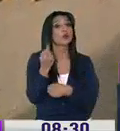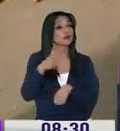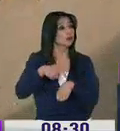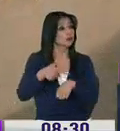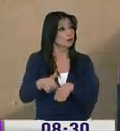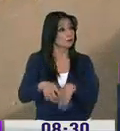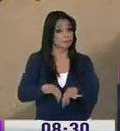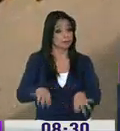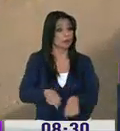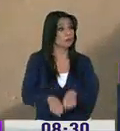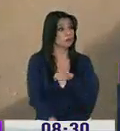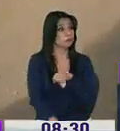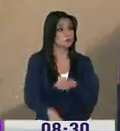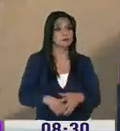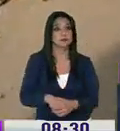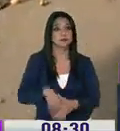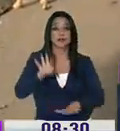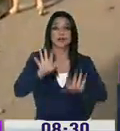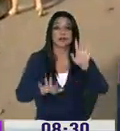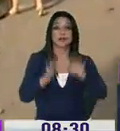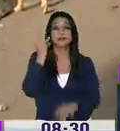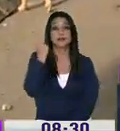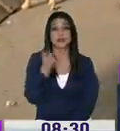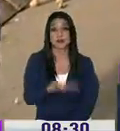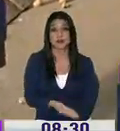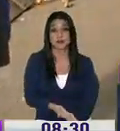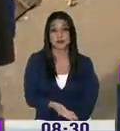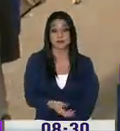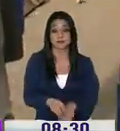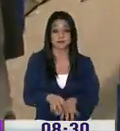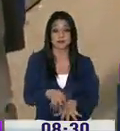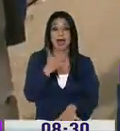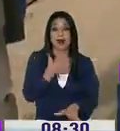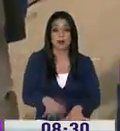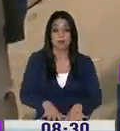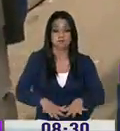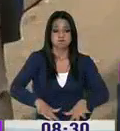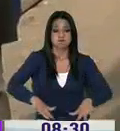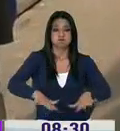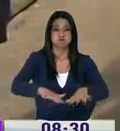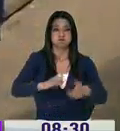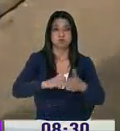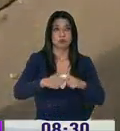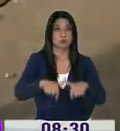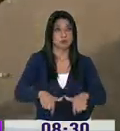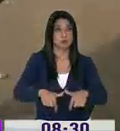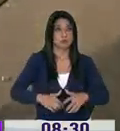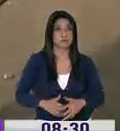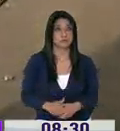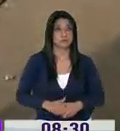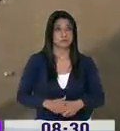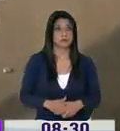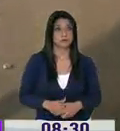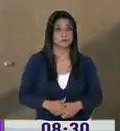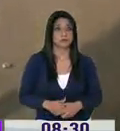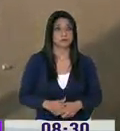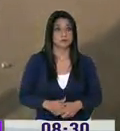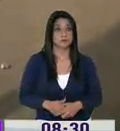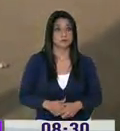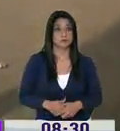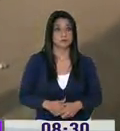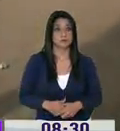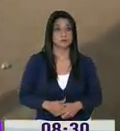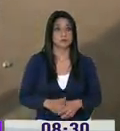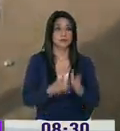esta fuga estamos ya más de 15 días con él con el problema del agua ya que hemos ido a solicitar ayuda en el